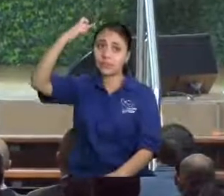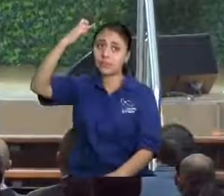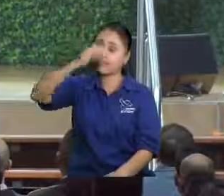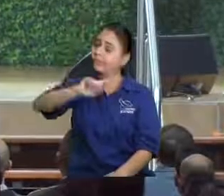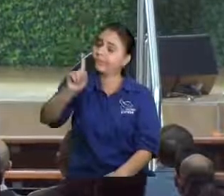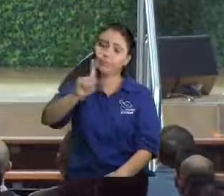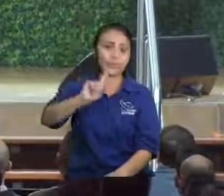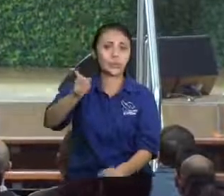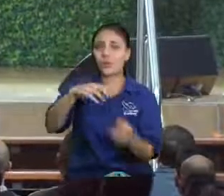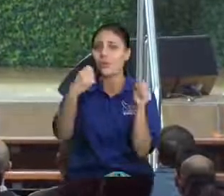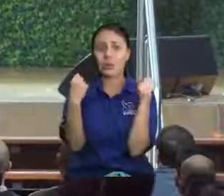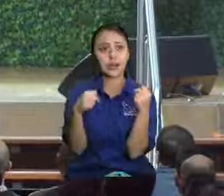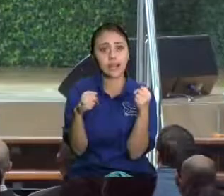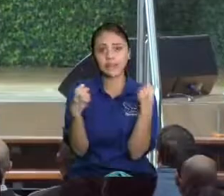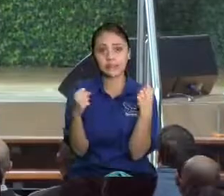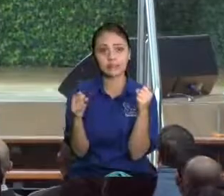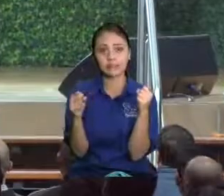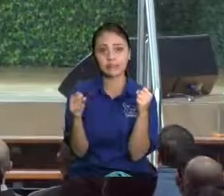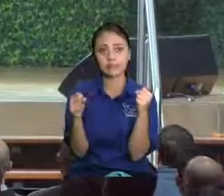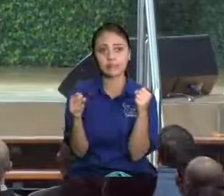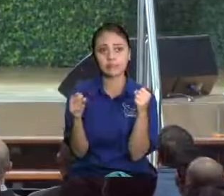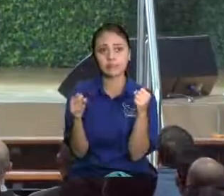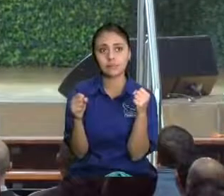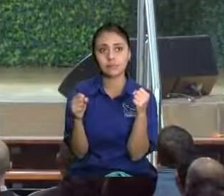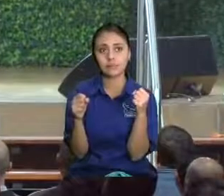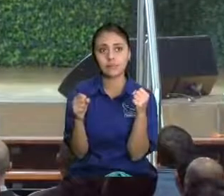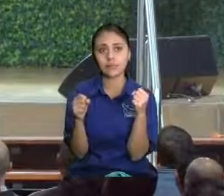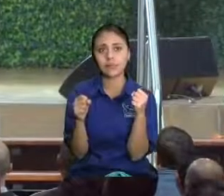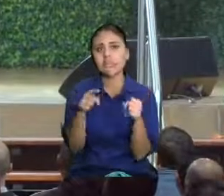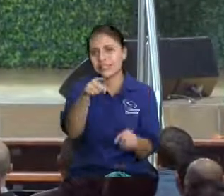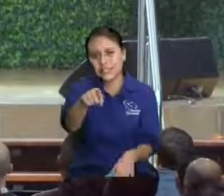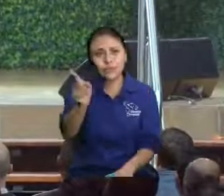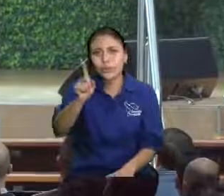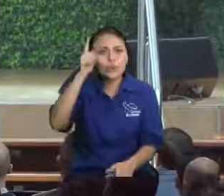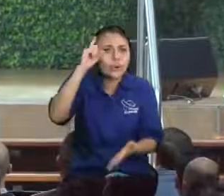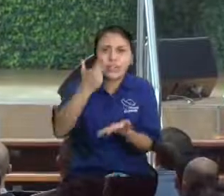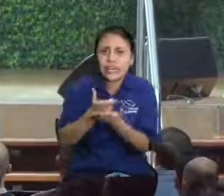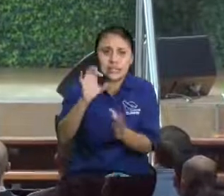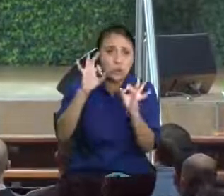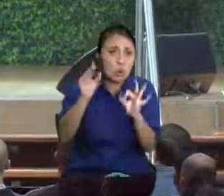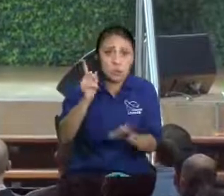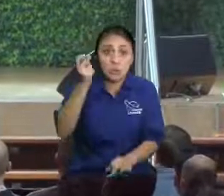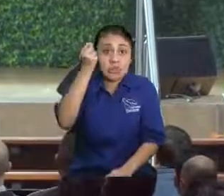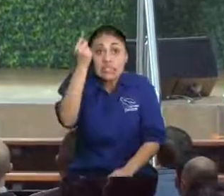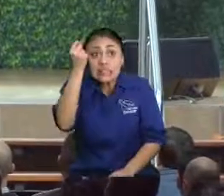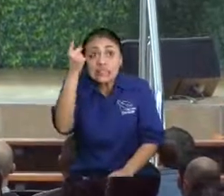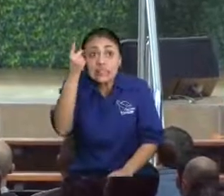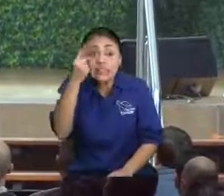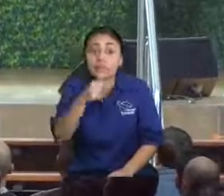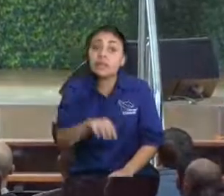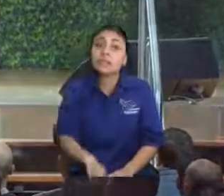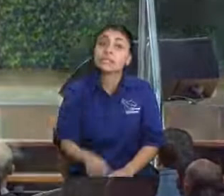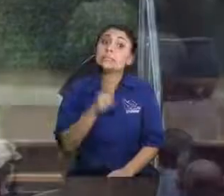No lo haga. Es más, si no lo creo, no lo entiende.